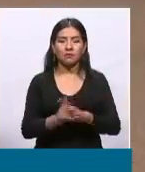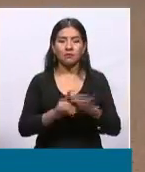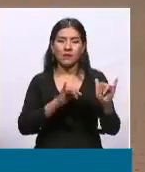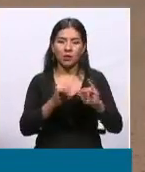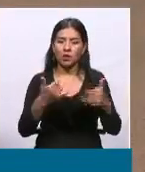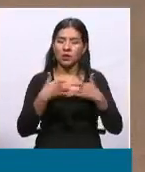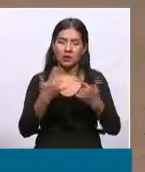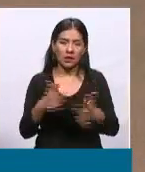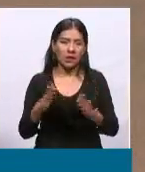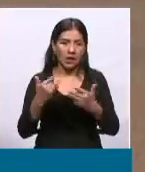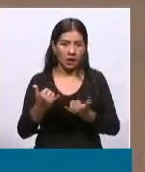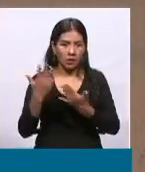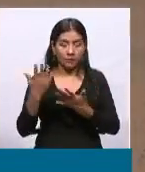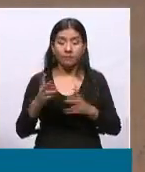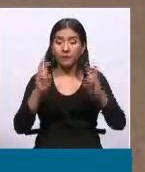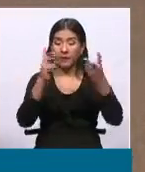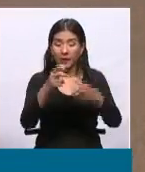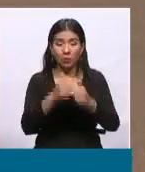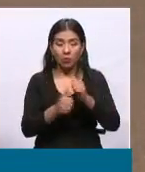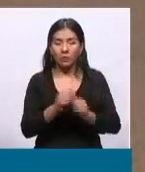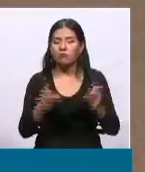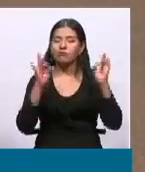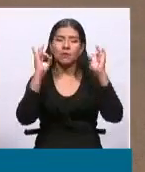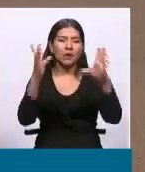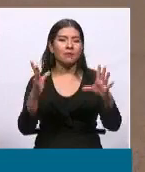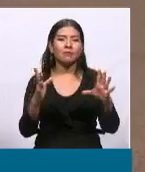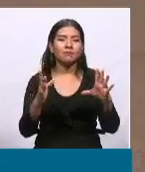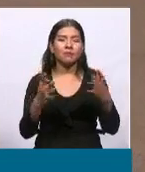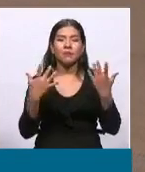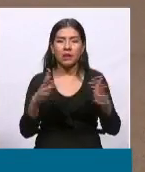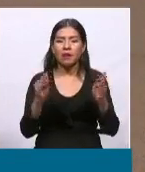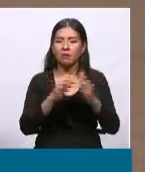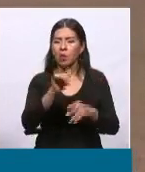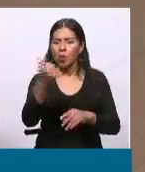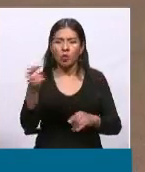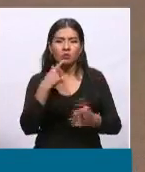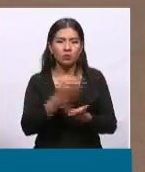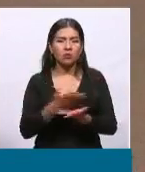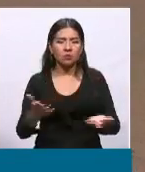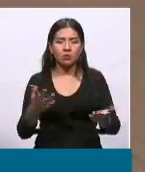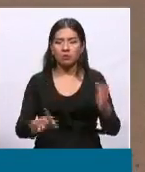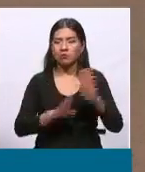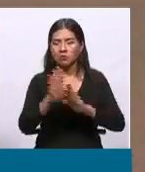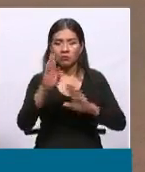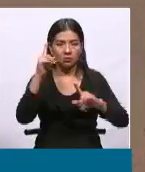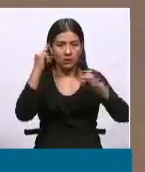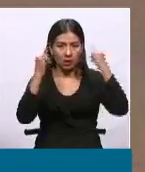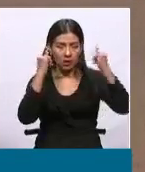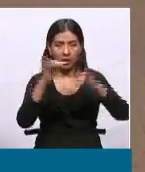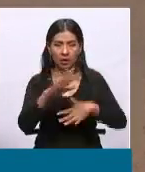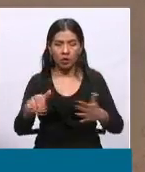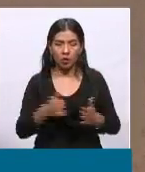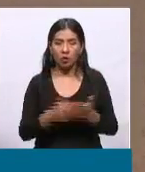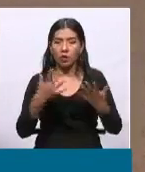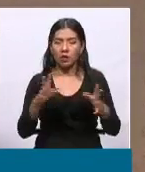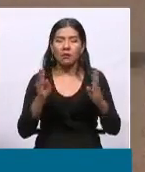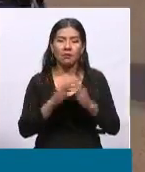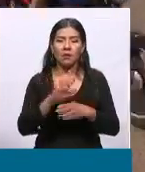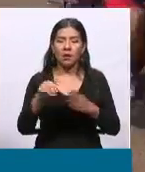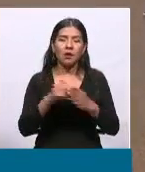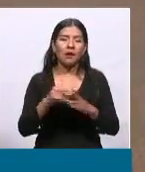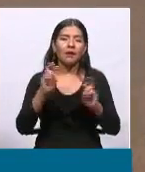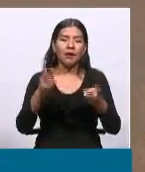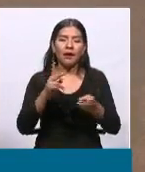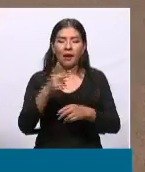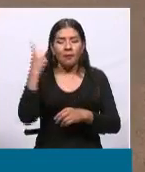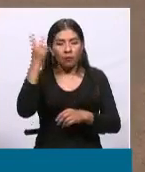ya ahora. Esto es gravísimo, al margen de aquellas otras consideraciones de orden ciertamente político